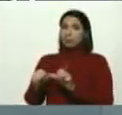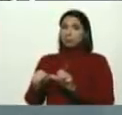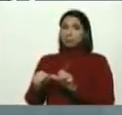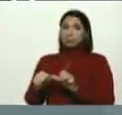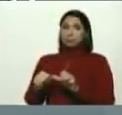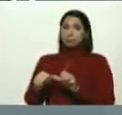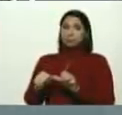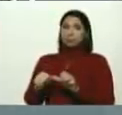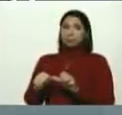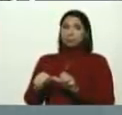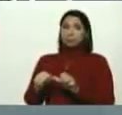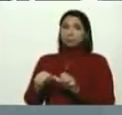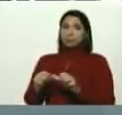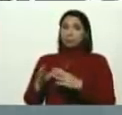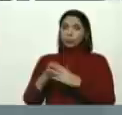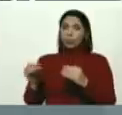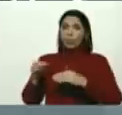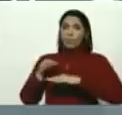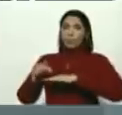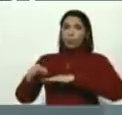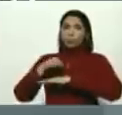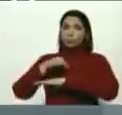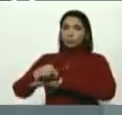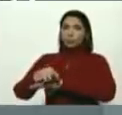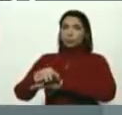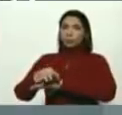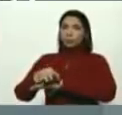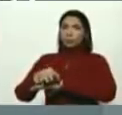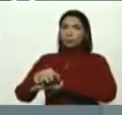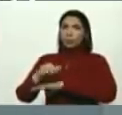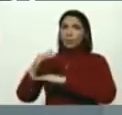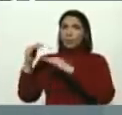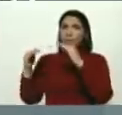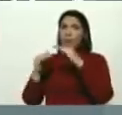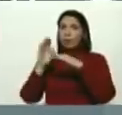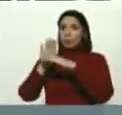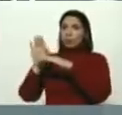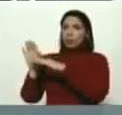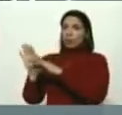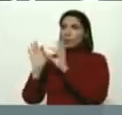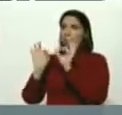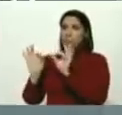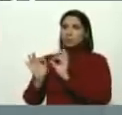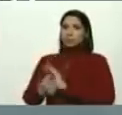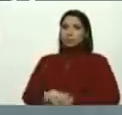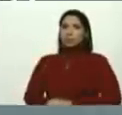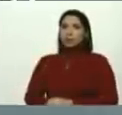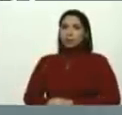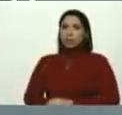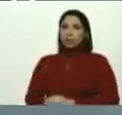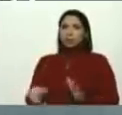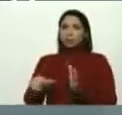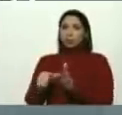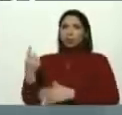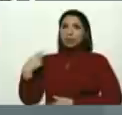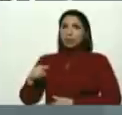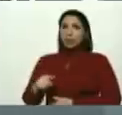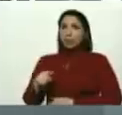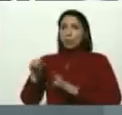de todo esto los municipios que están bajo cuidado especial uh-huh. y donde tenemos medidas